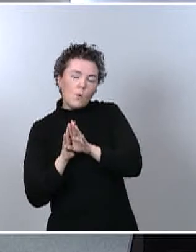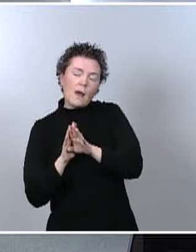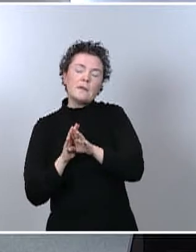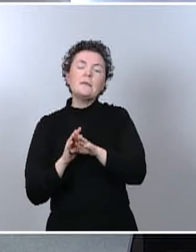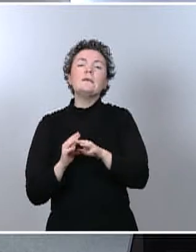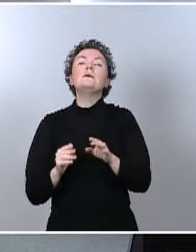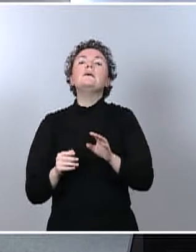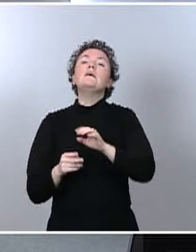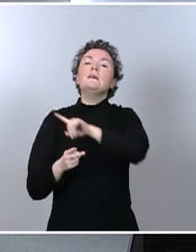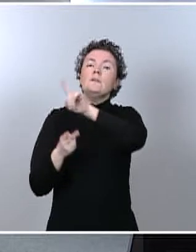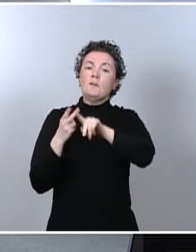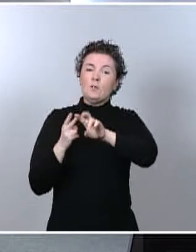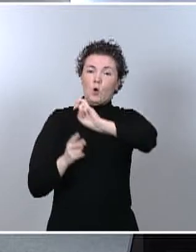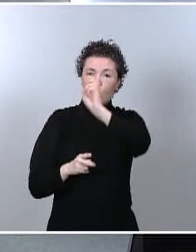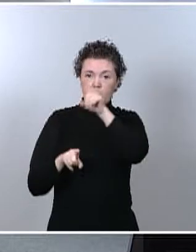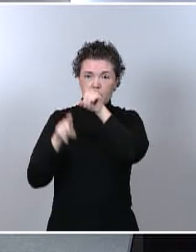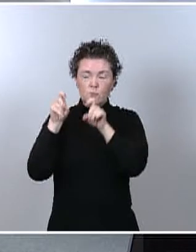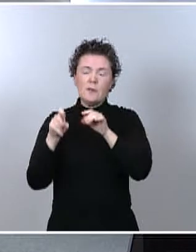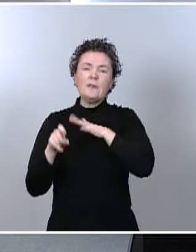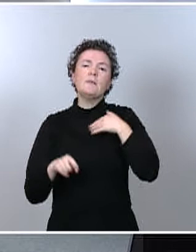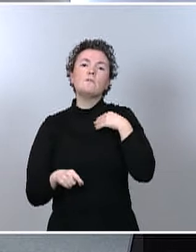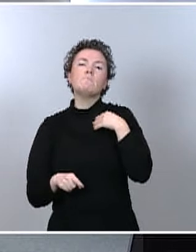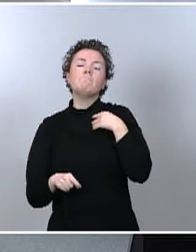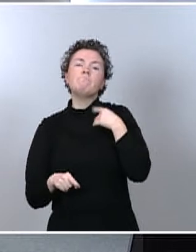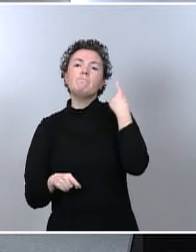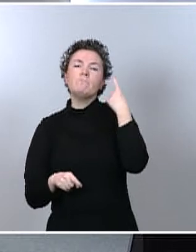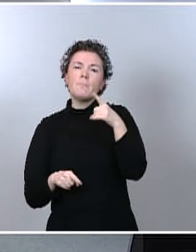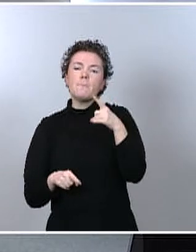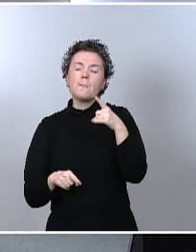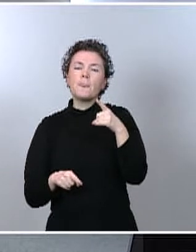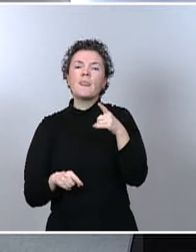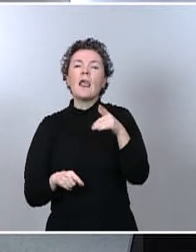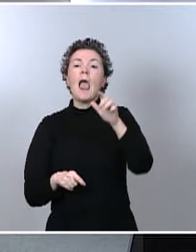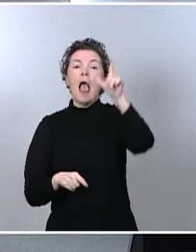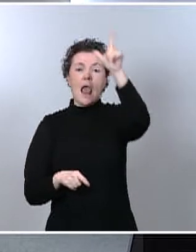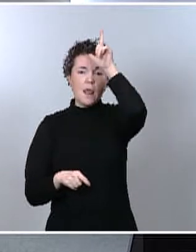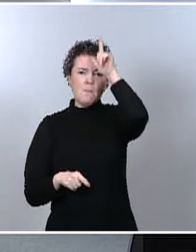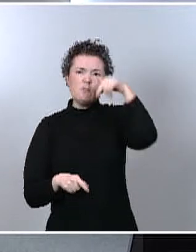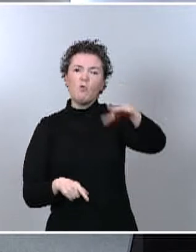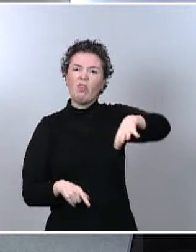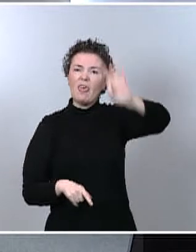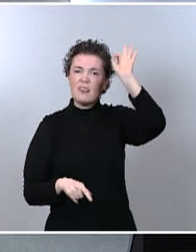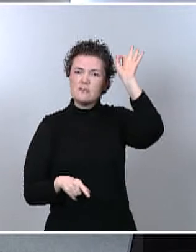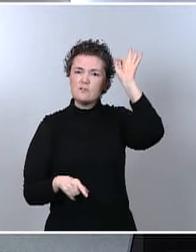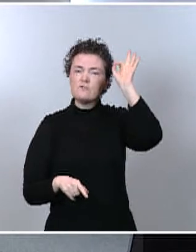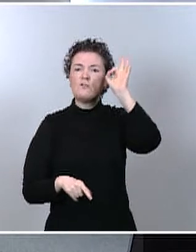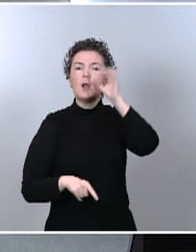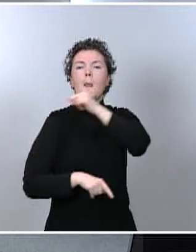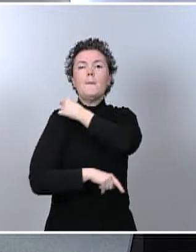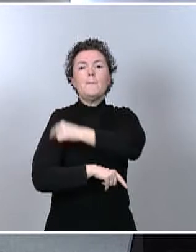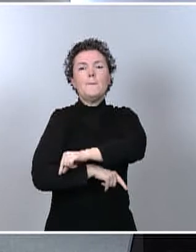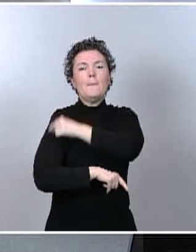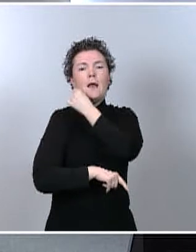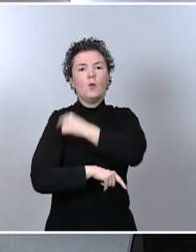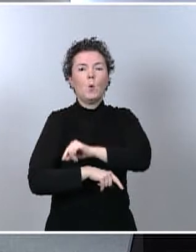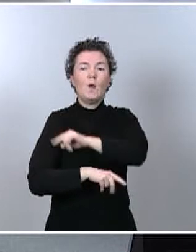quería preguntar por la probable decisión de Alemania de retrasar la administración de la segunda dosis de la vacuna.